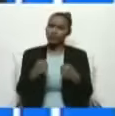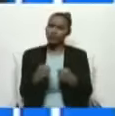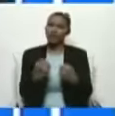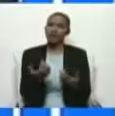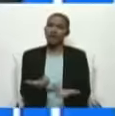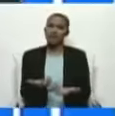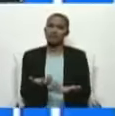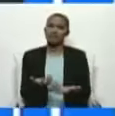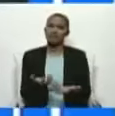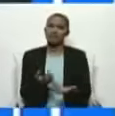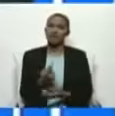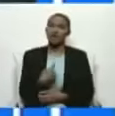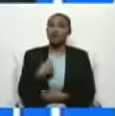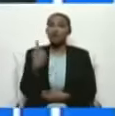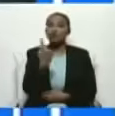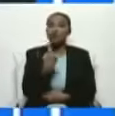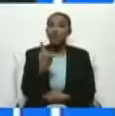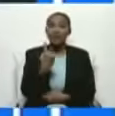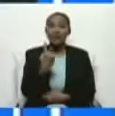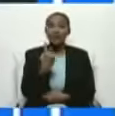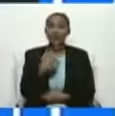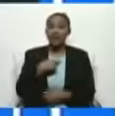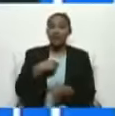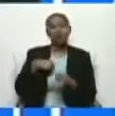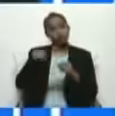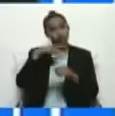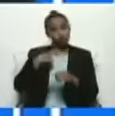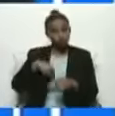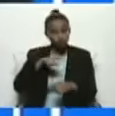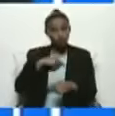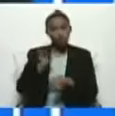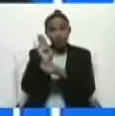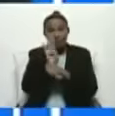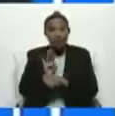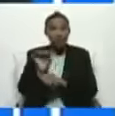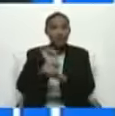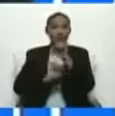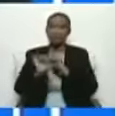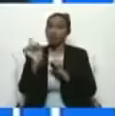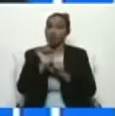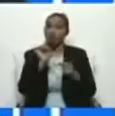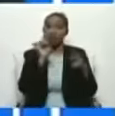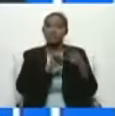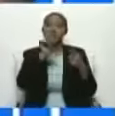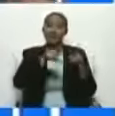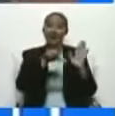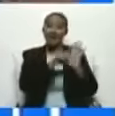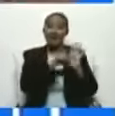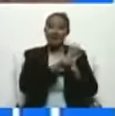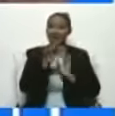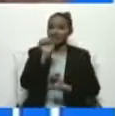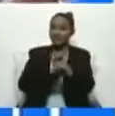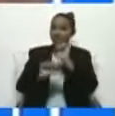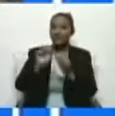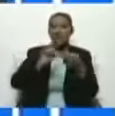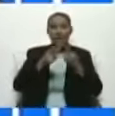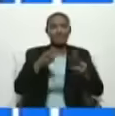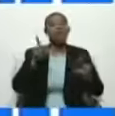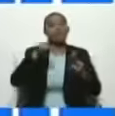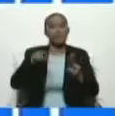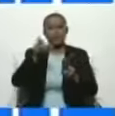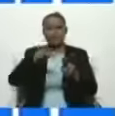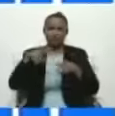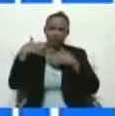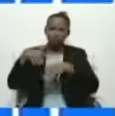Es decir, no solamente lo vamos a defender con la institucionalidad, Leonel, lo vamos a defender con la gente en la calle. Defender la paz, porque si